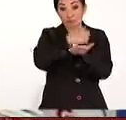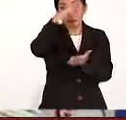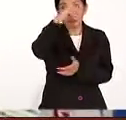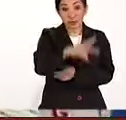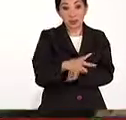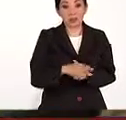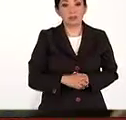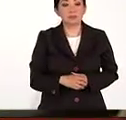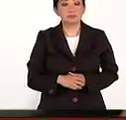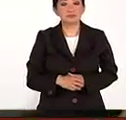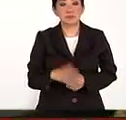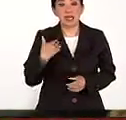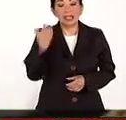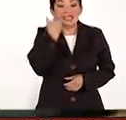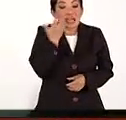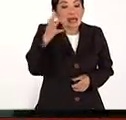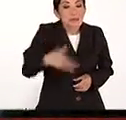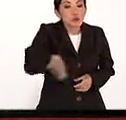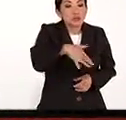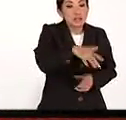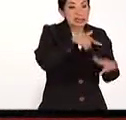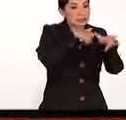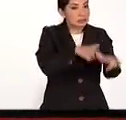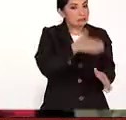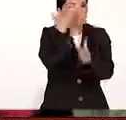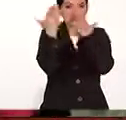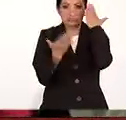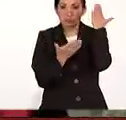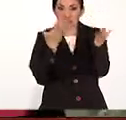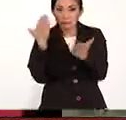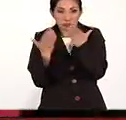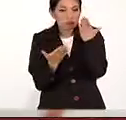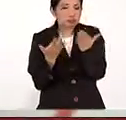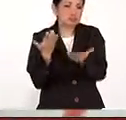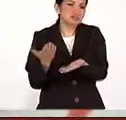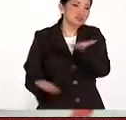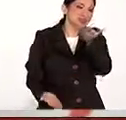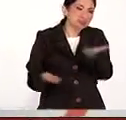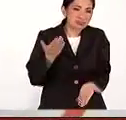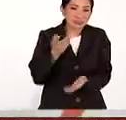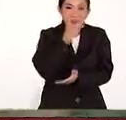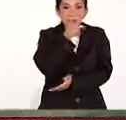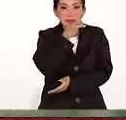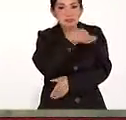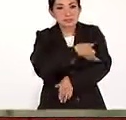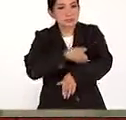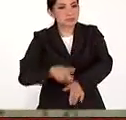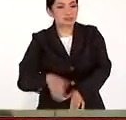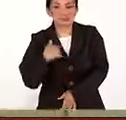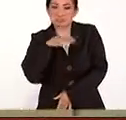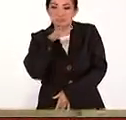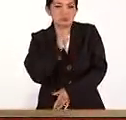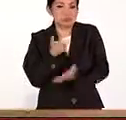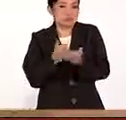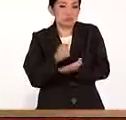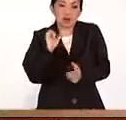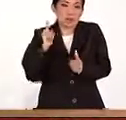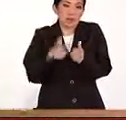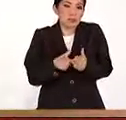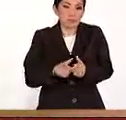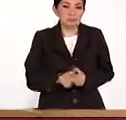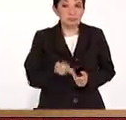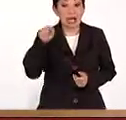méxico que están buscando continuar sus estudios que a veces los padres de familia pues se ven imposibilitados por alguna razón